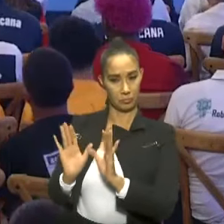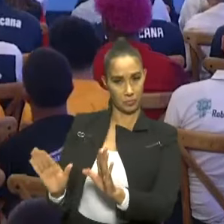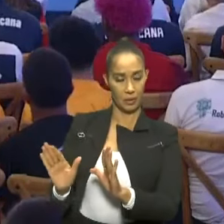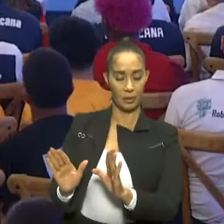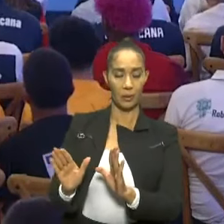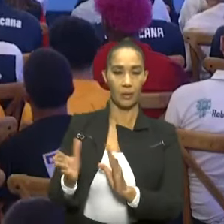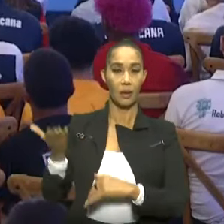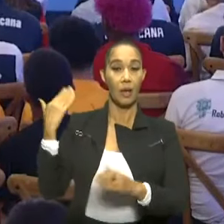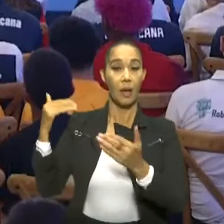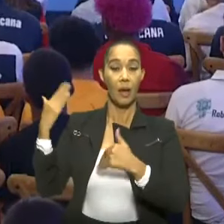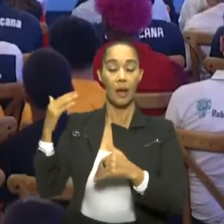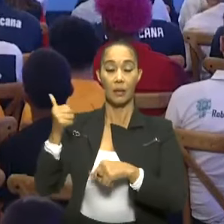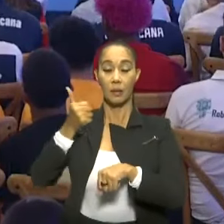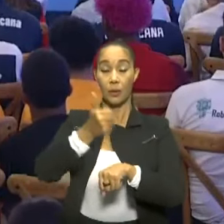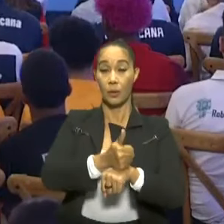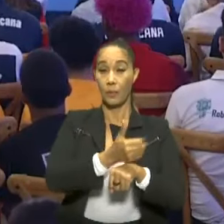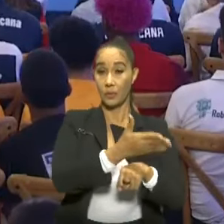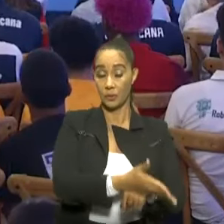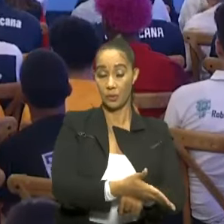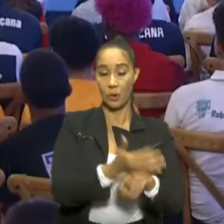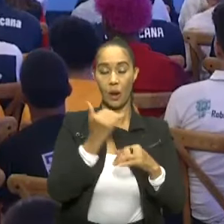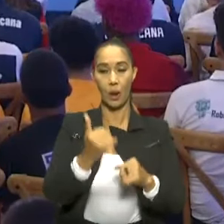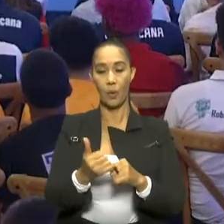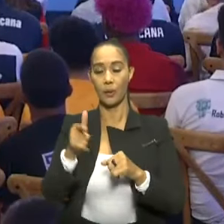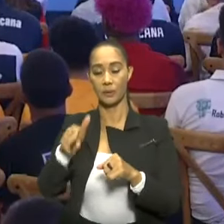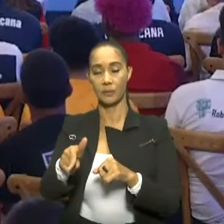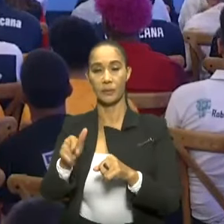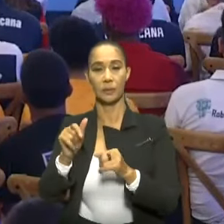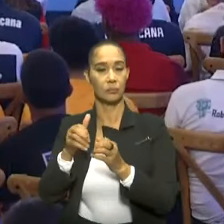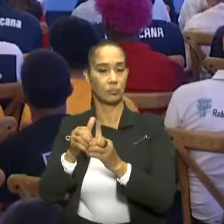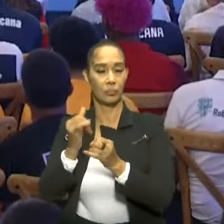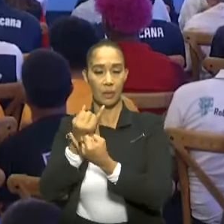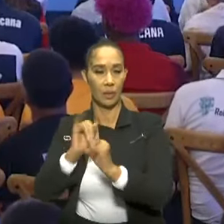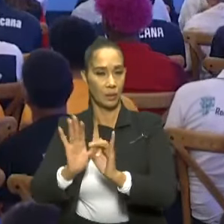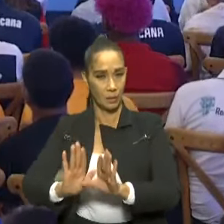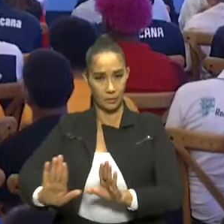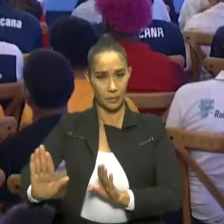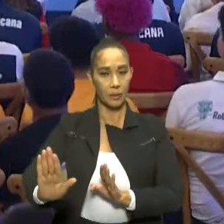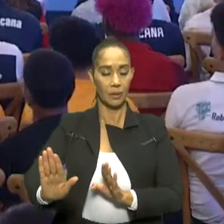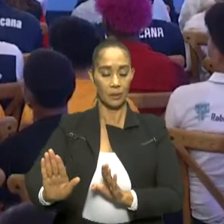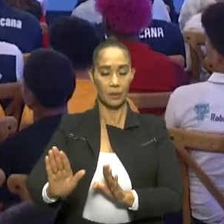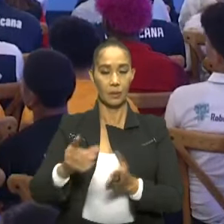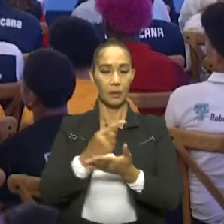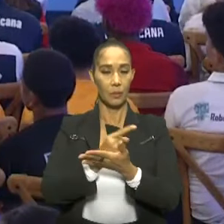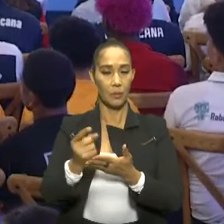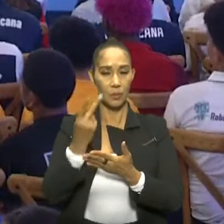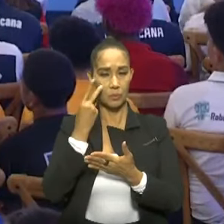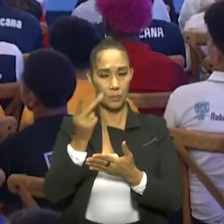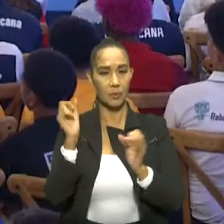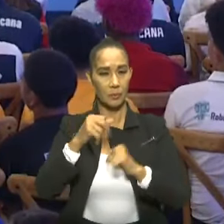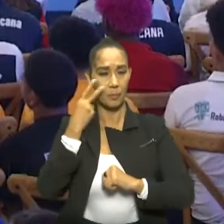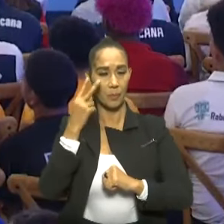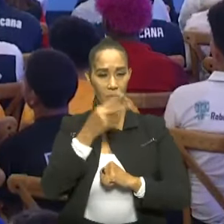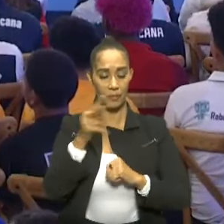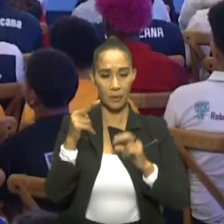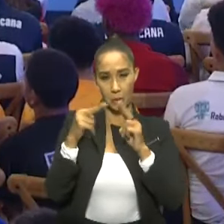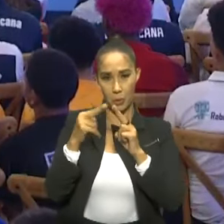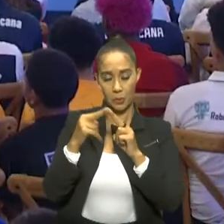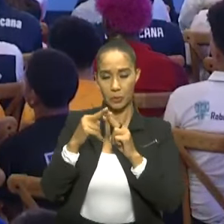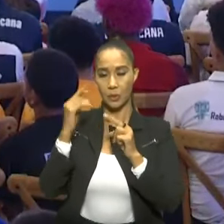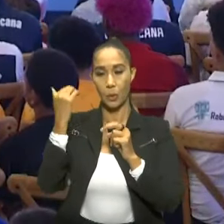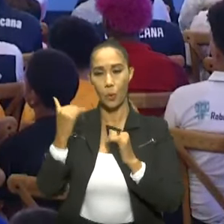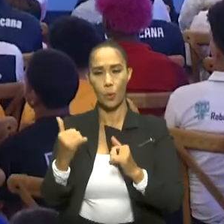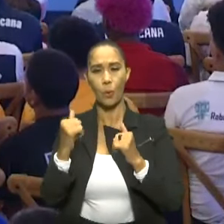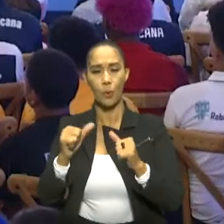era una posición, esto tiene una unidad ejecutora independiente que en los próximos meses ustedes van a ver cómo vamos a